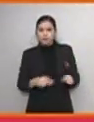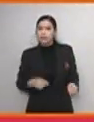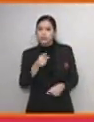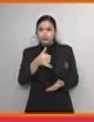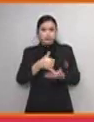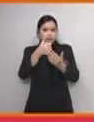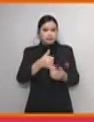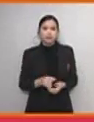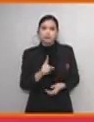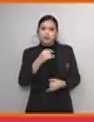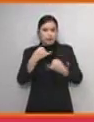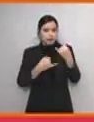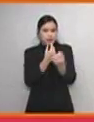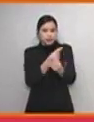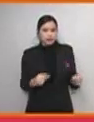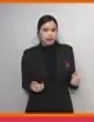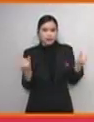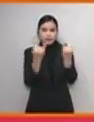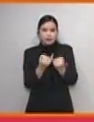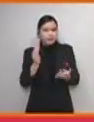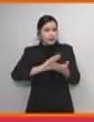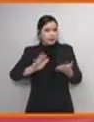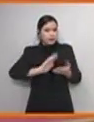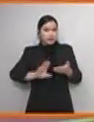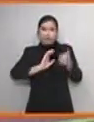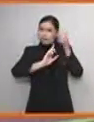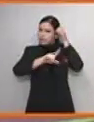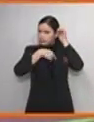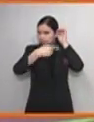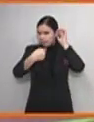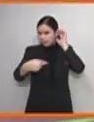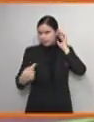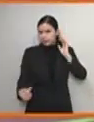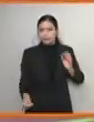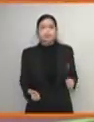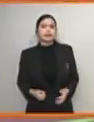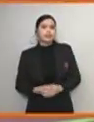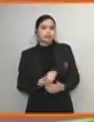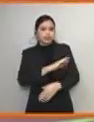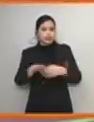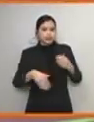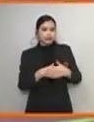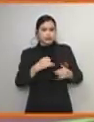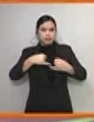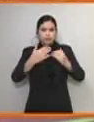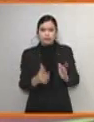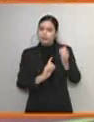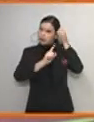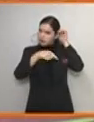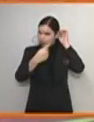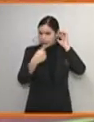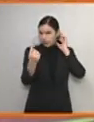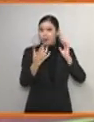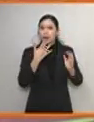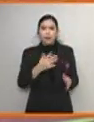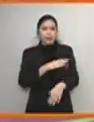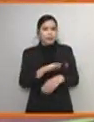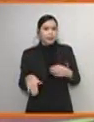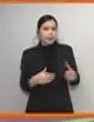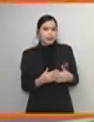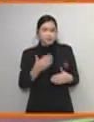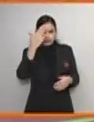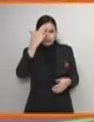premio de hoy es una jugada gratis al mismo monto que invertiste para la diaria. Y para nuestros jugadores de más uno les deseo suerte. Conoceremos el